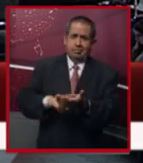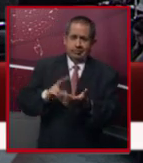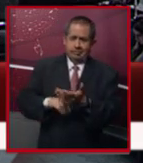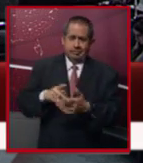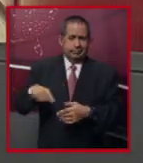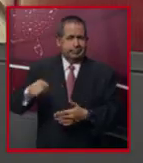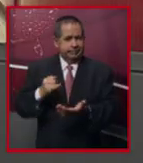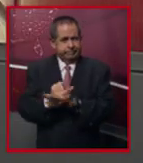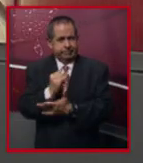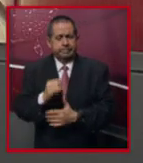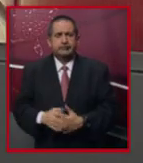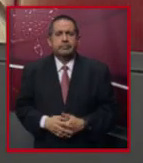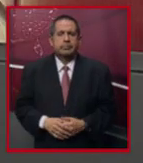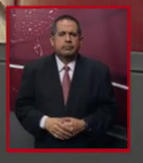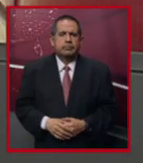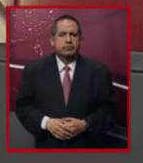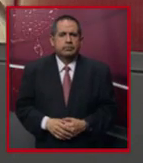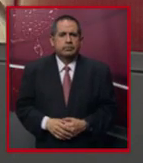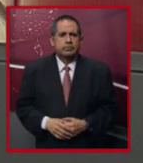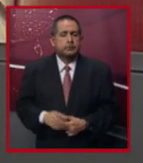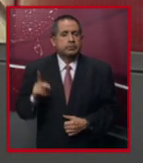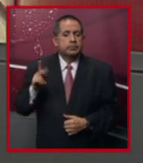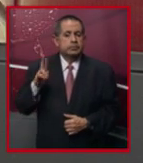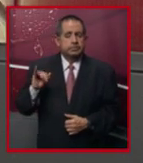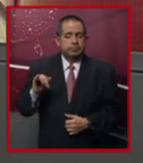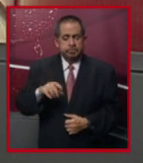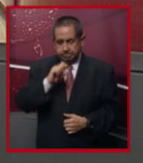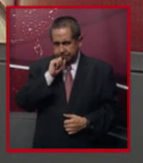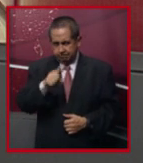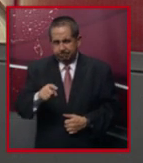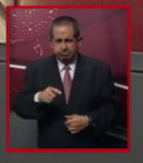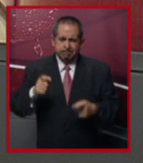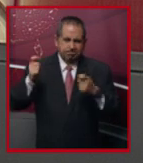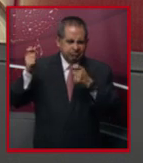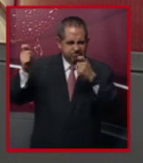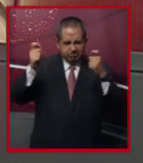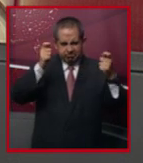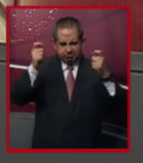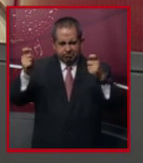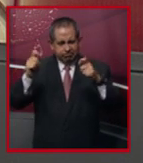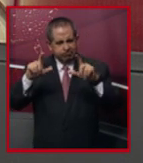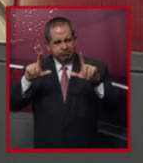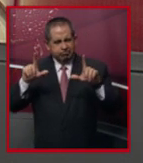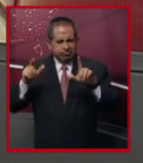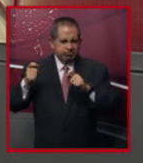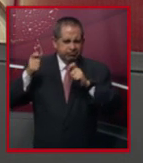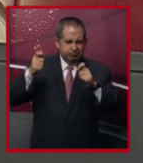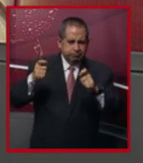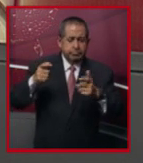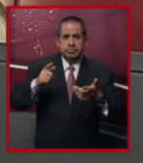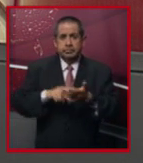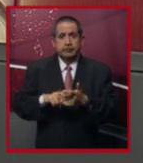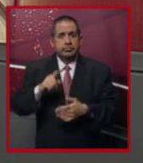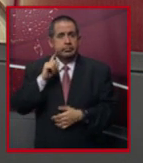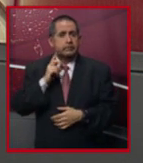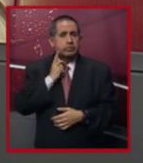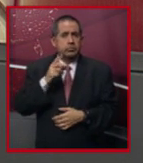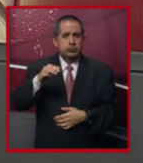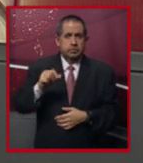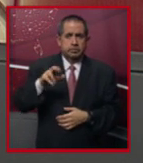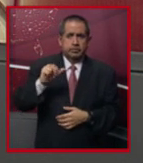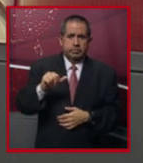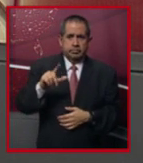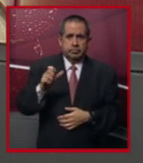público. Los legisladores del PRI también protestaron con pancartas en tribuna. En su intervención, la diputada María Alemán pidió